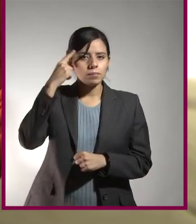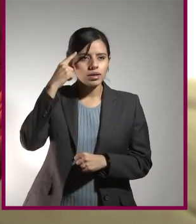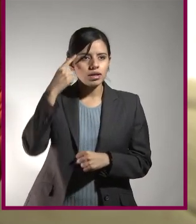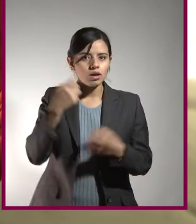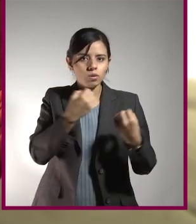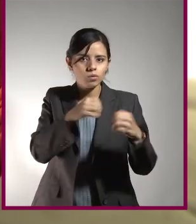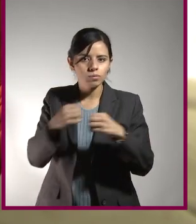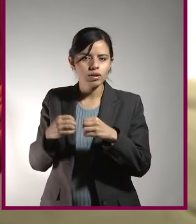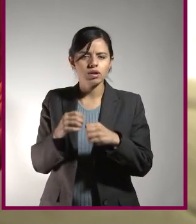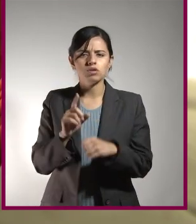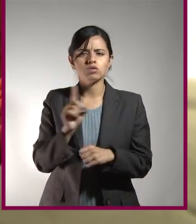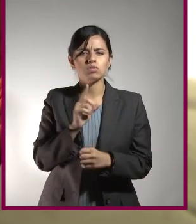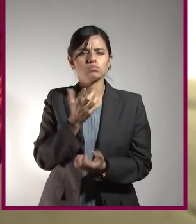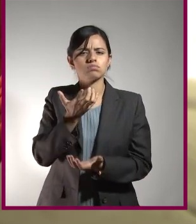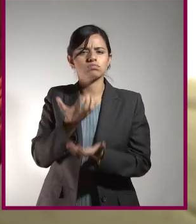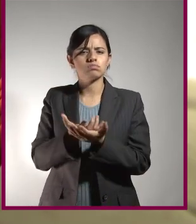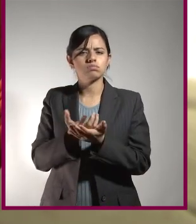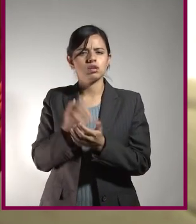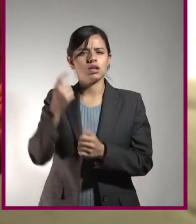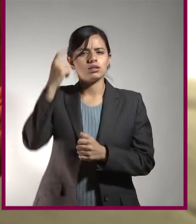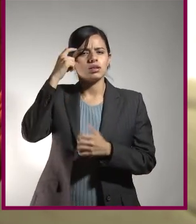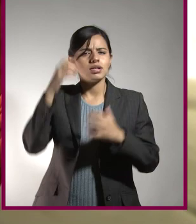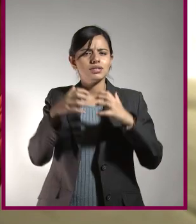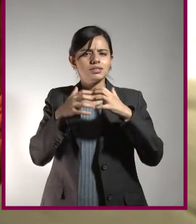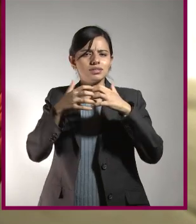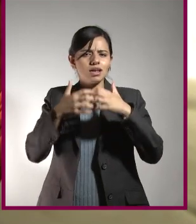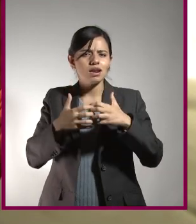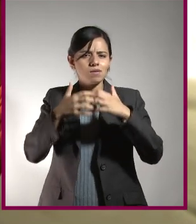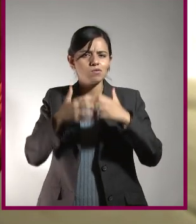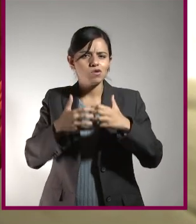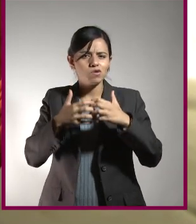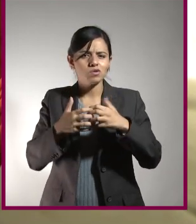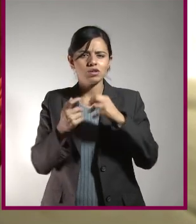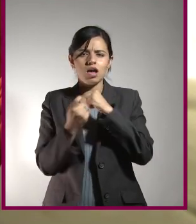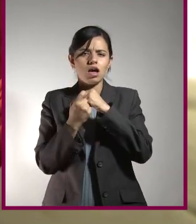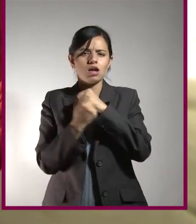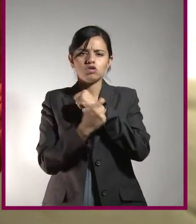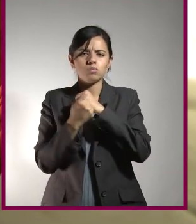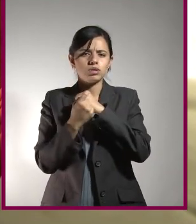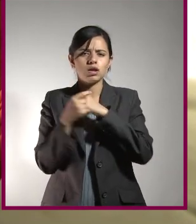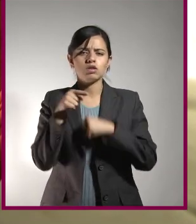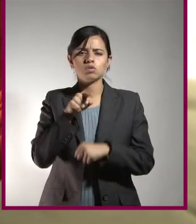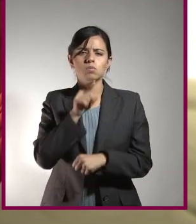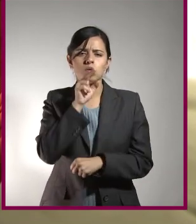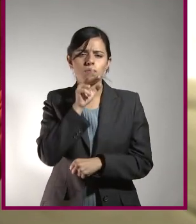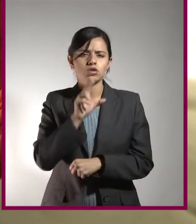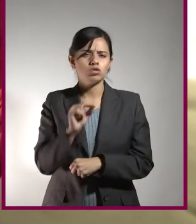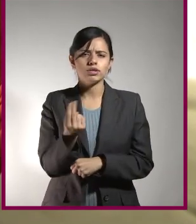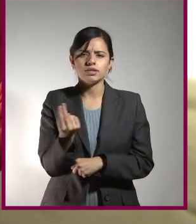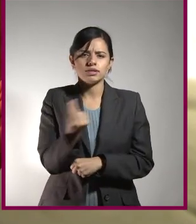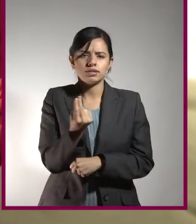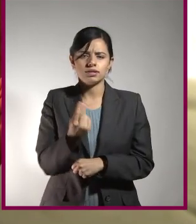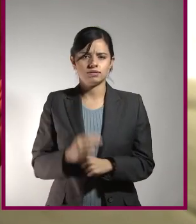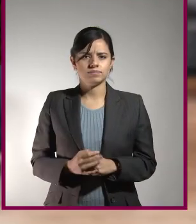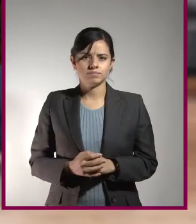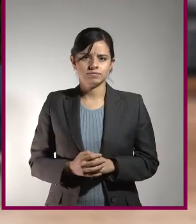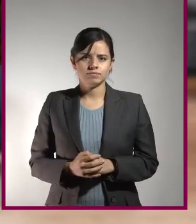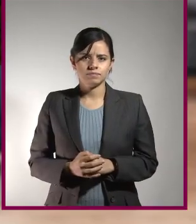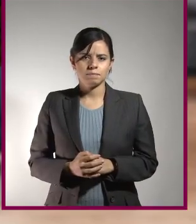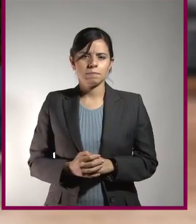y no tener tu mente ocupada, el cerebro activa su piloto automático para que no tengas que preocuparte de nada mientras tus neuronas trabajan en nuevas